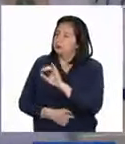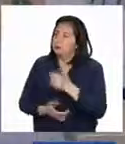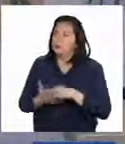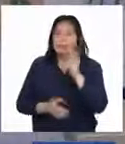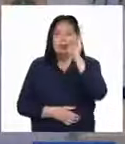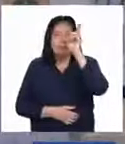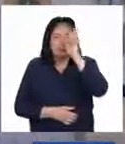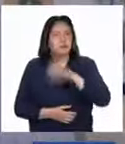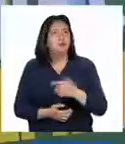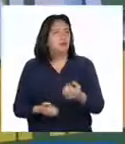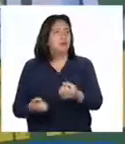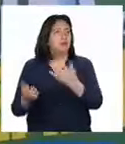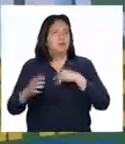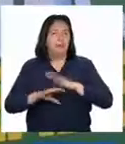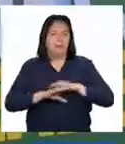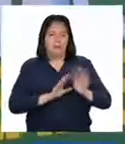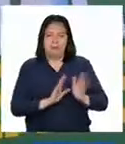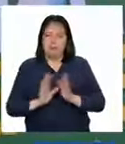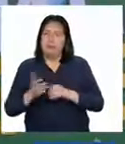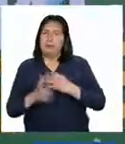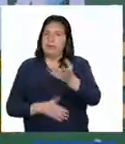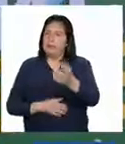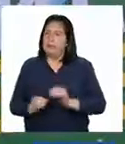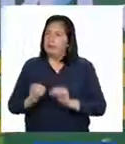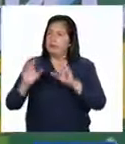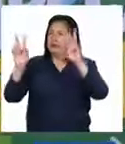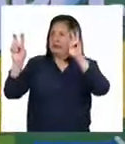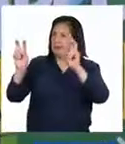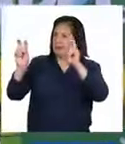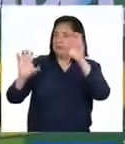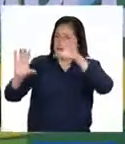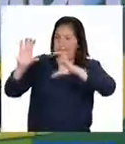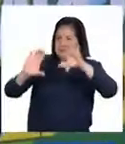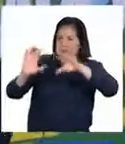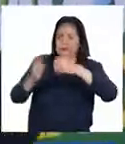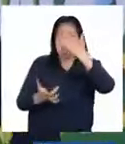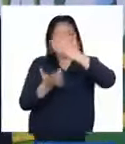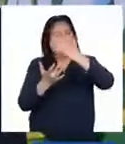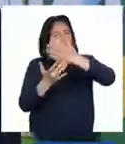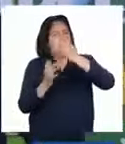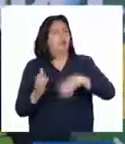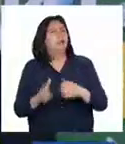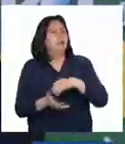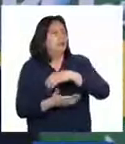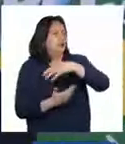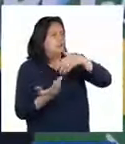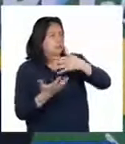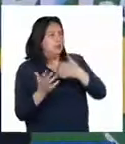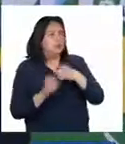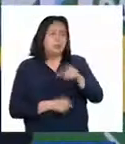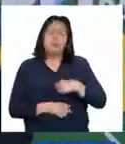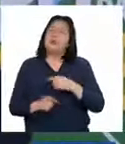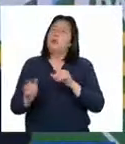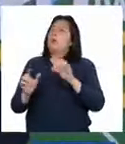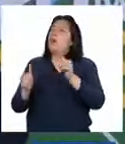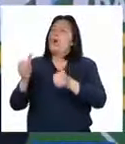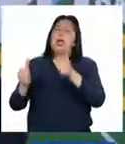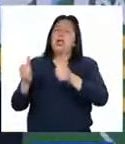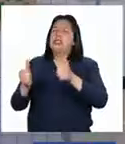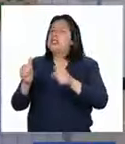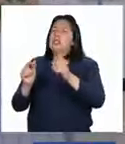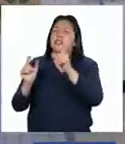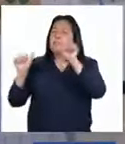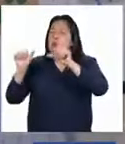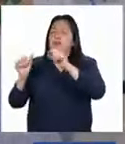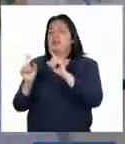La profesora Pierina me programó para proyectarte los temas de ciencia, tecnología y ambiente y absolver cualquier duda